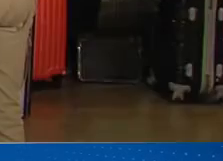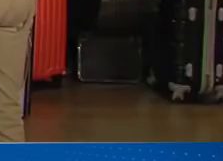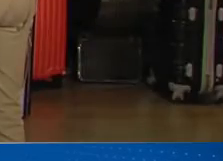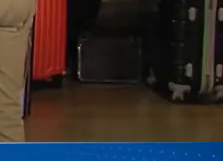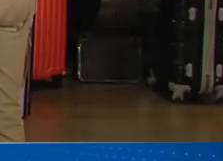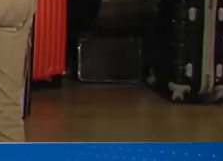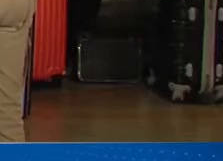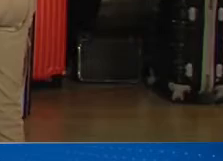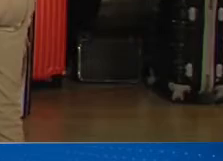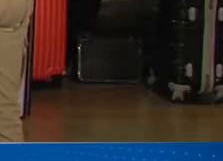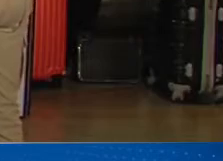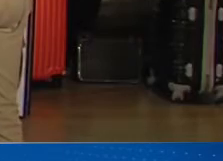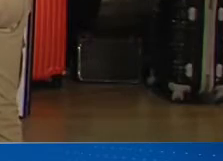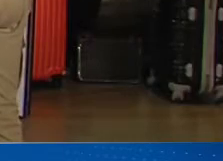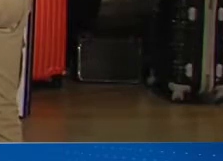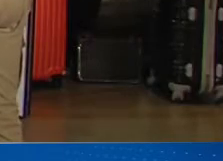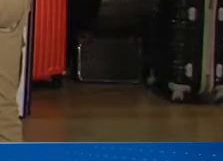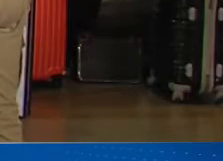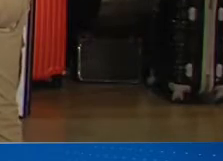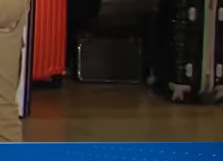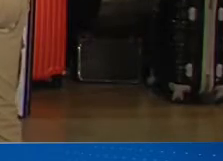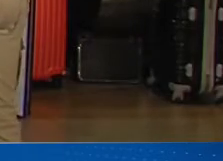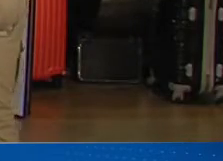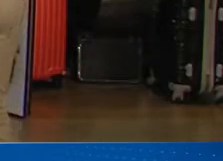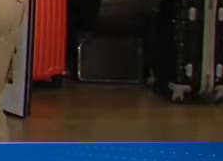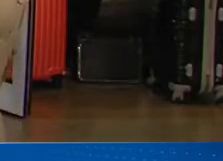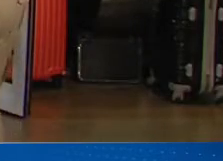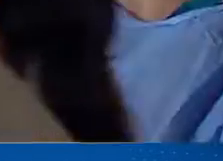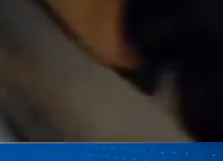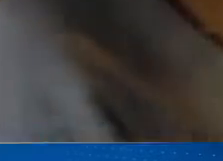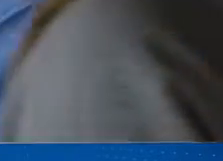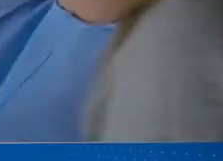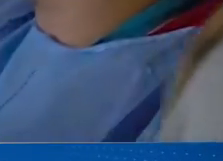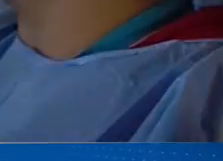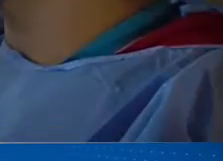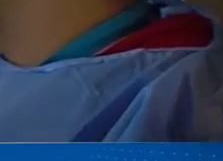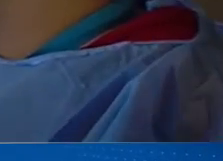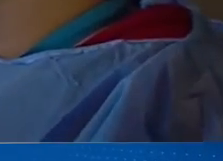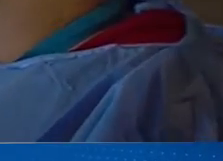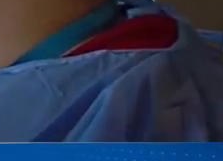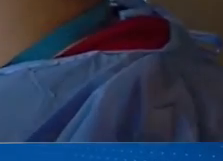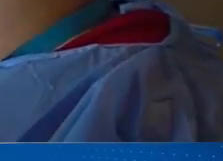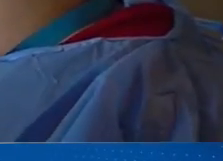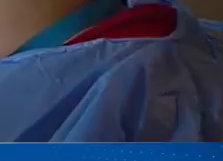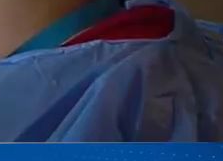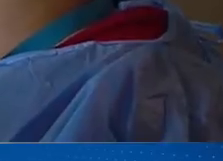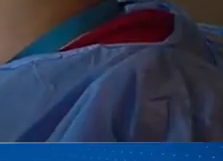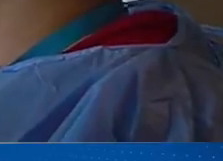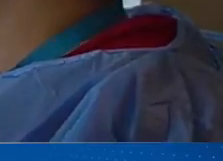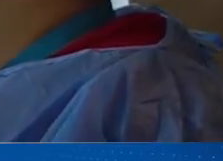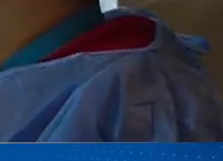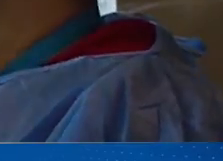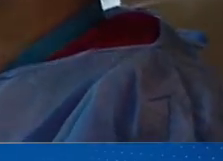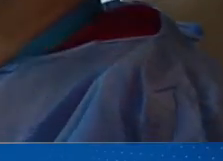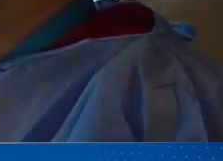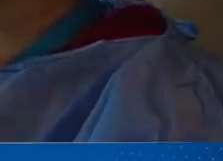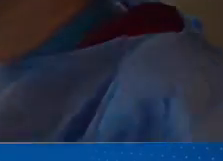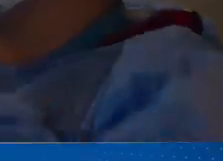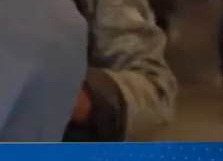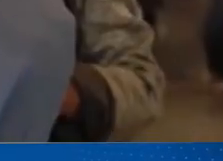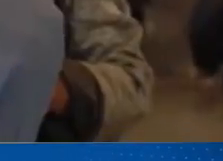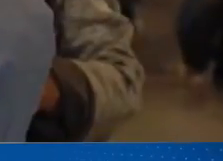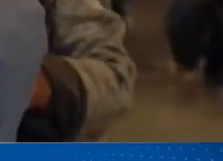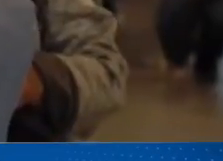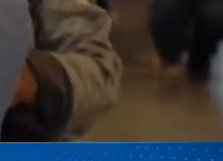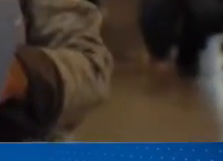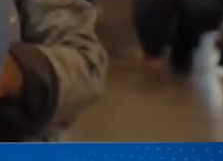primera responsabilidad es la protección de la vida, la salud, pero hacerlo de la mano para que el coronavirus no termine generando una